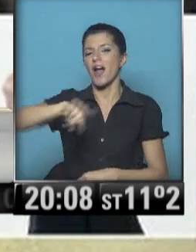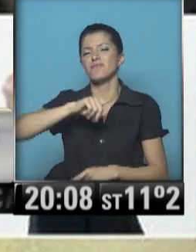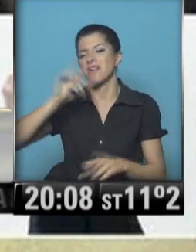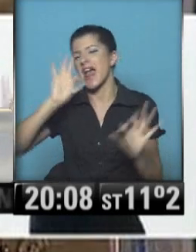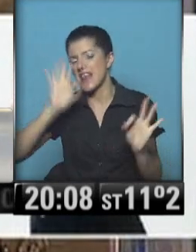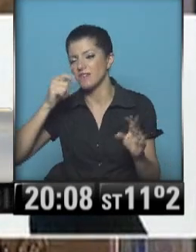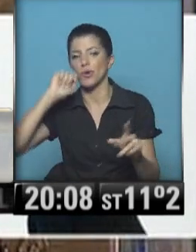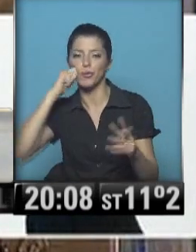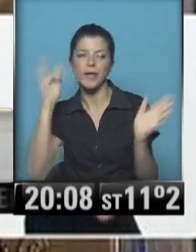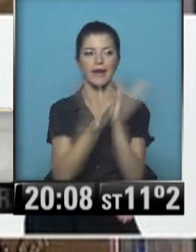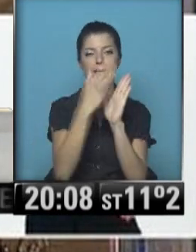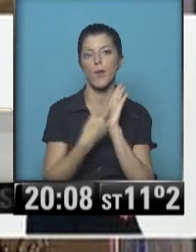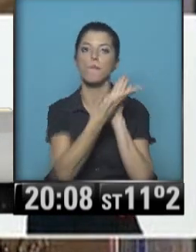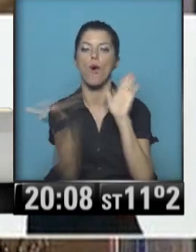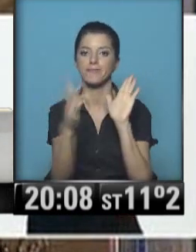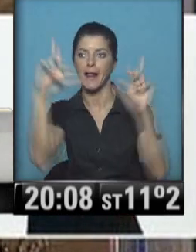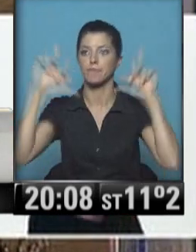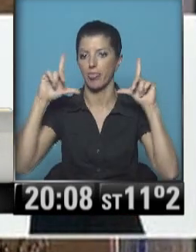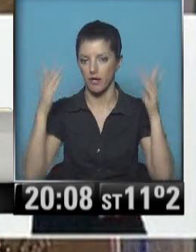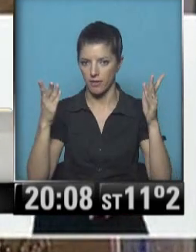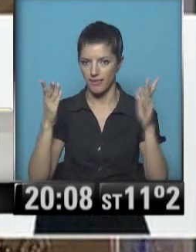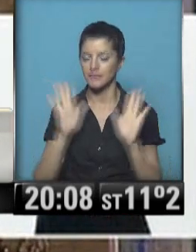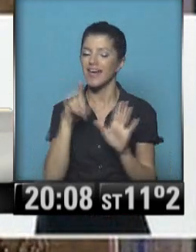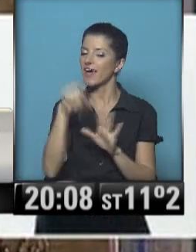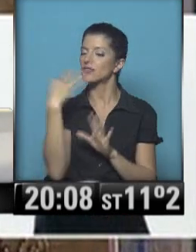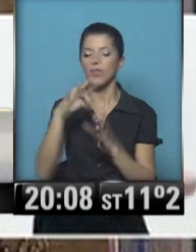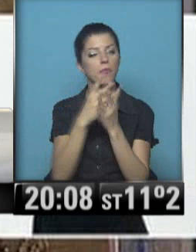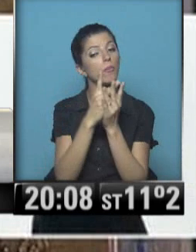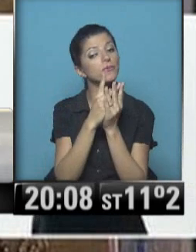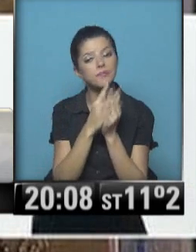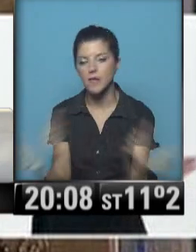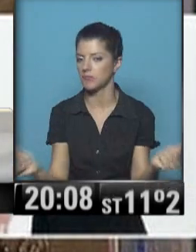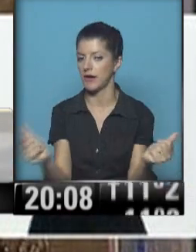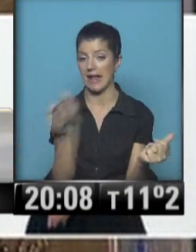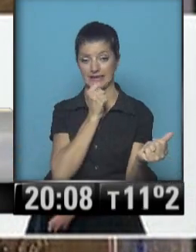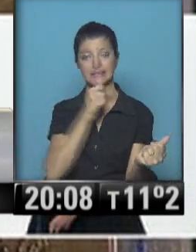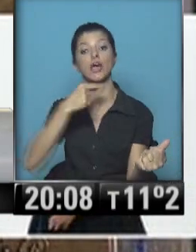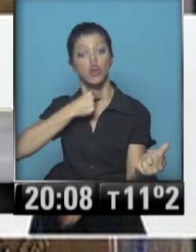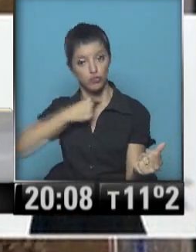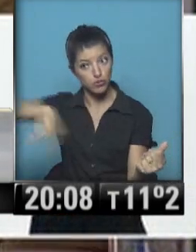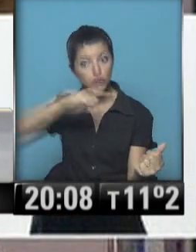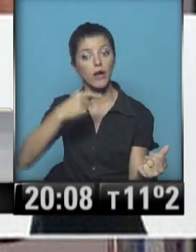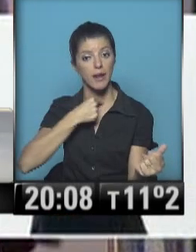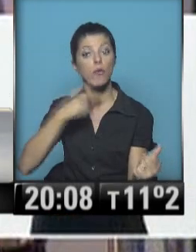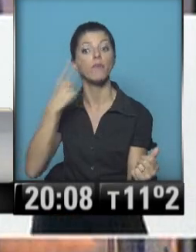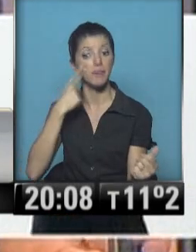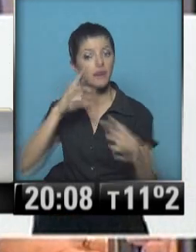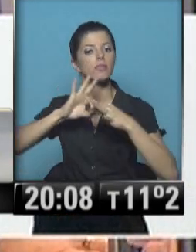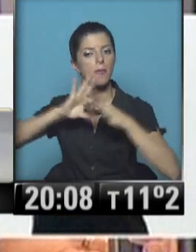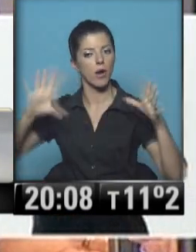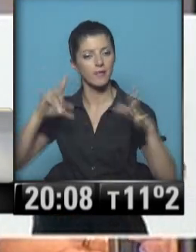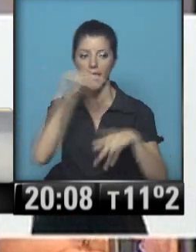diarios y creo que eso se debe terminar si realmente queremos vivir en una democracia porque no puede ser esto parece un